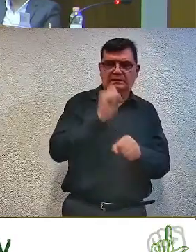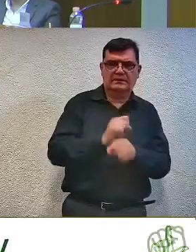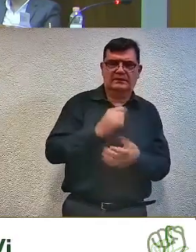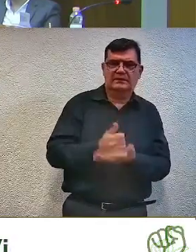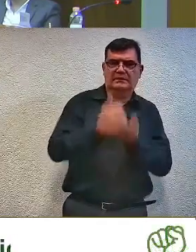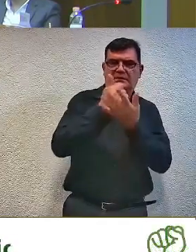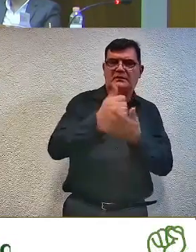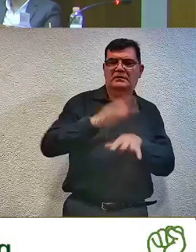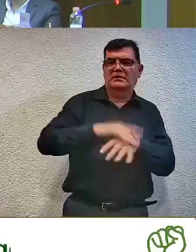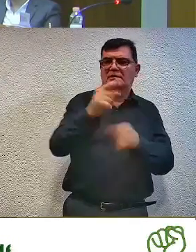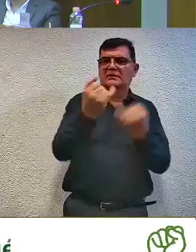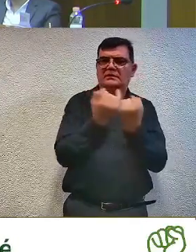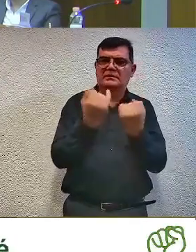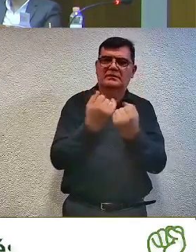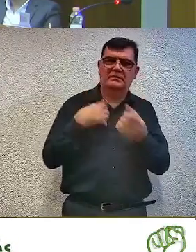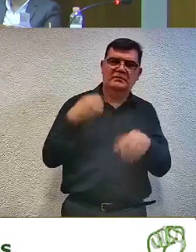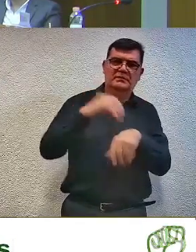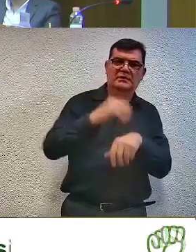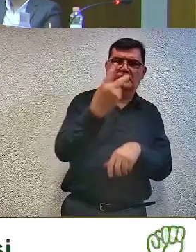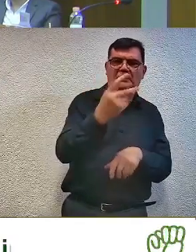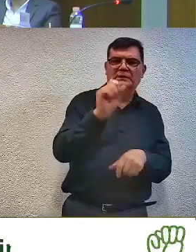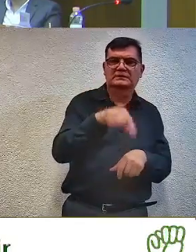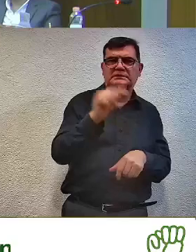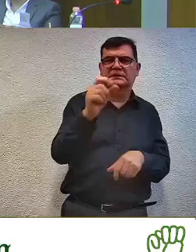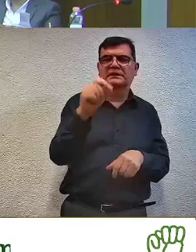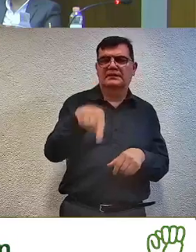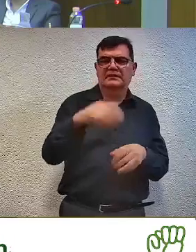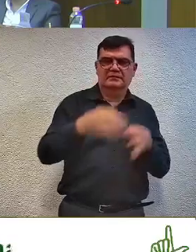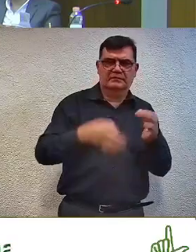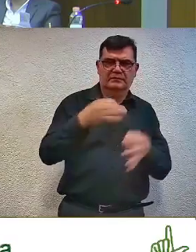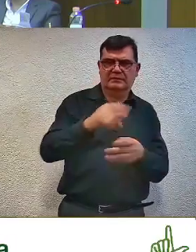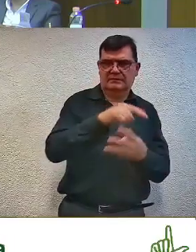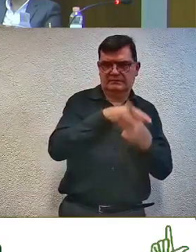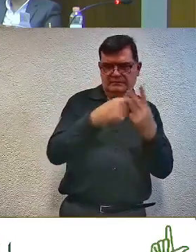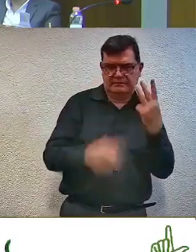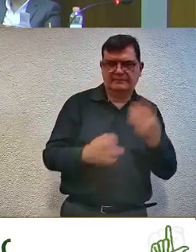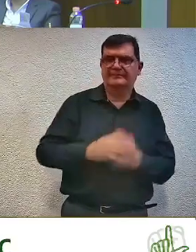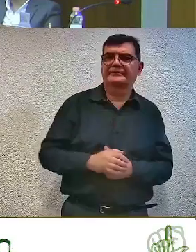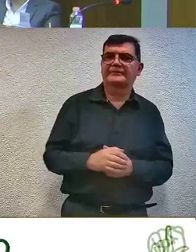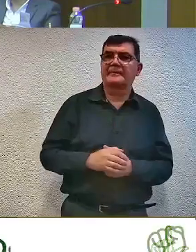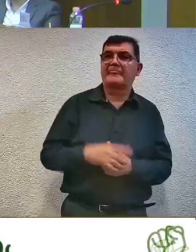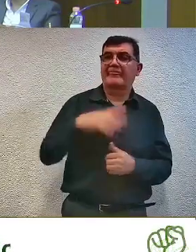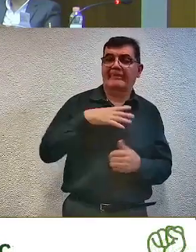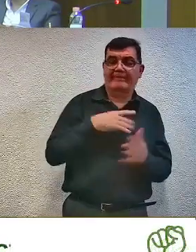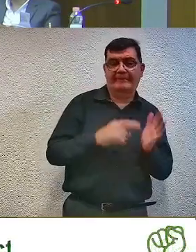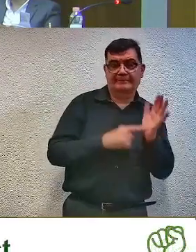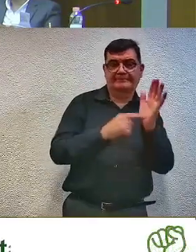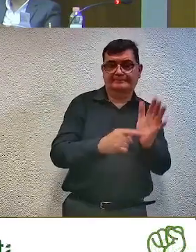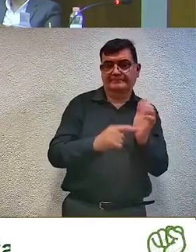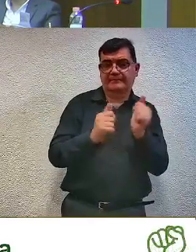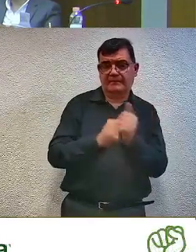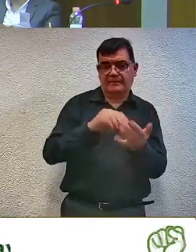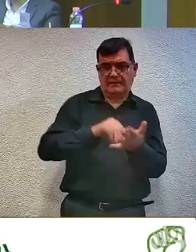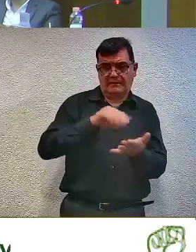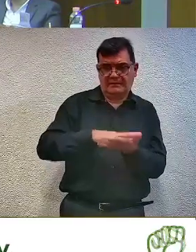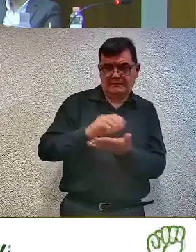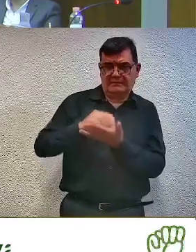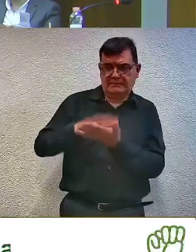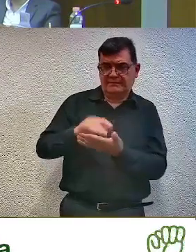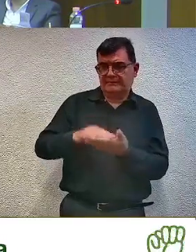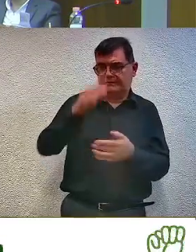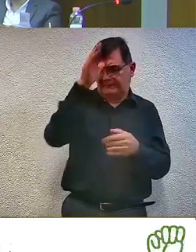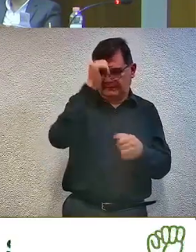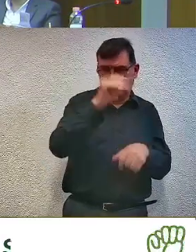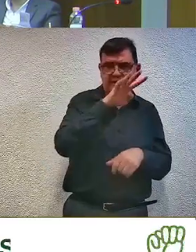auxiliar adscrito a la ponencia 2 de este tribunal electoral, respectivamente. De las constancias que obran en autos, se advierte que con